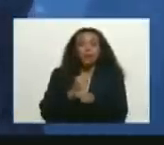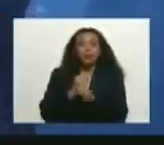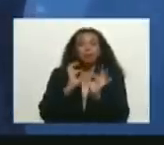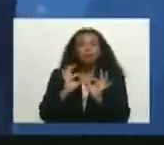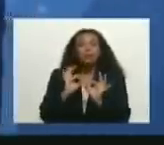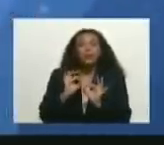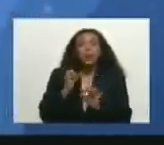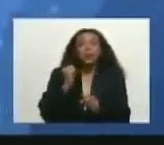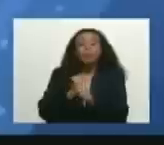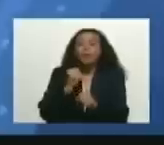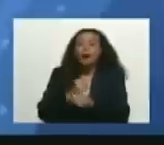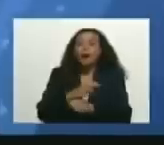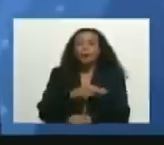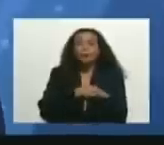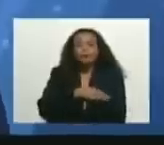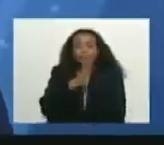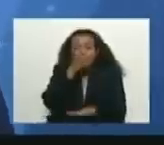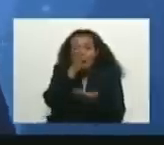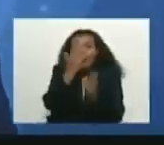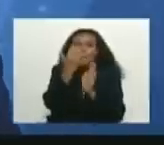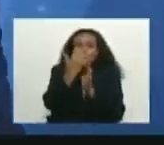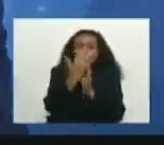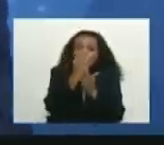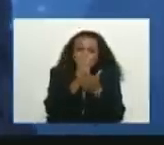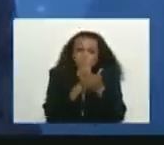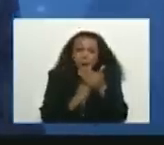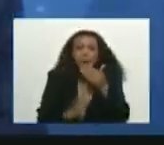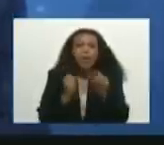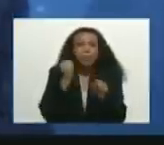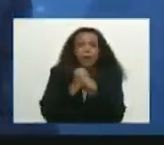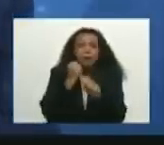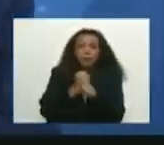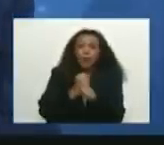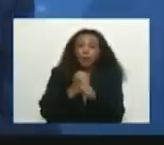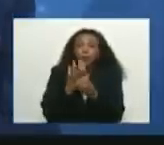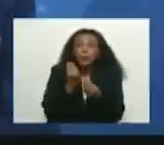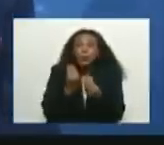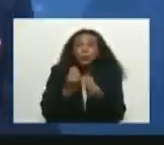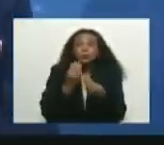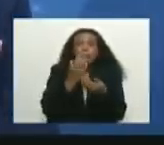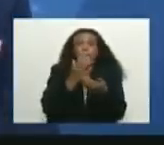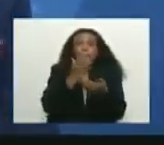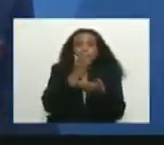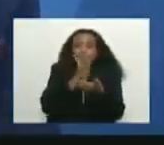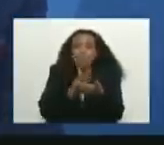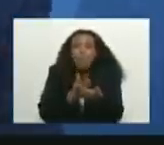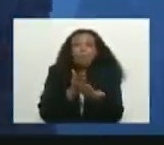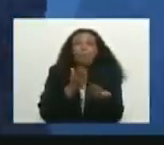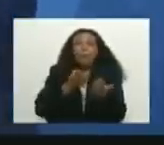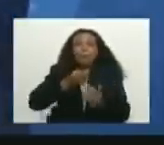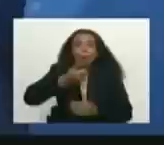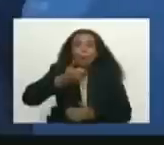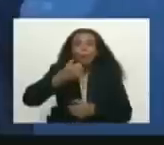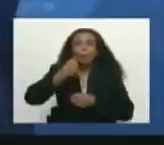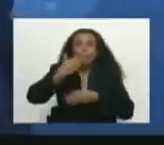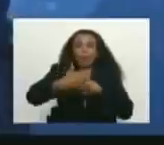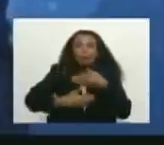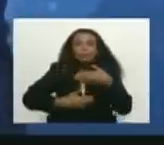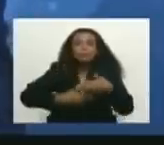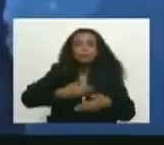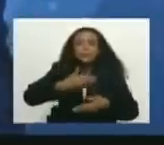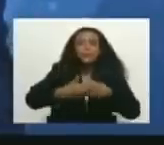trabajo misionero. Ha hecho mucho con poco. Mira, las iglesias, como decía el padre